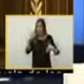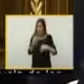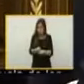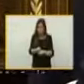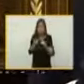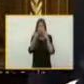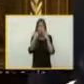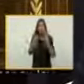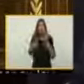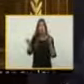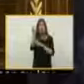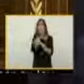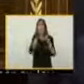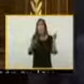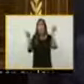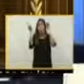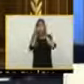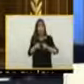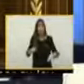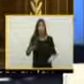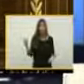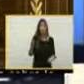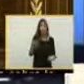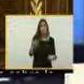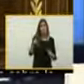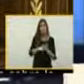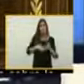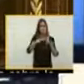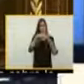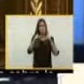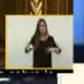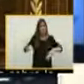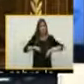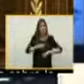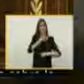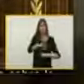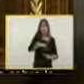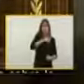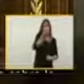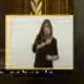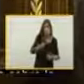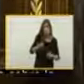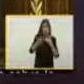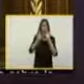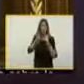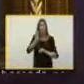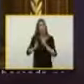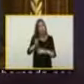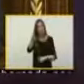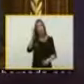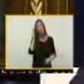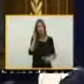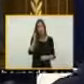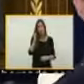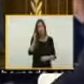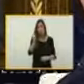Socialista tuviera 123 escaños y el Partido Popular 90, yo no digo que el Partido Popular hubiera ido al gobierno, pero que el Partido Socialista hubiera